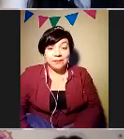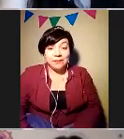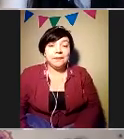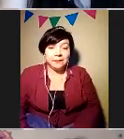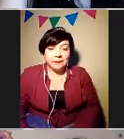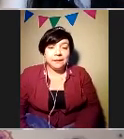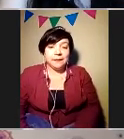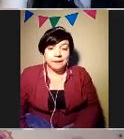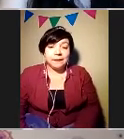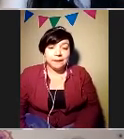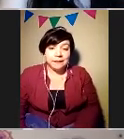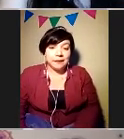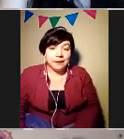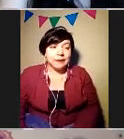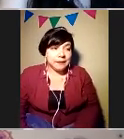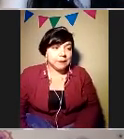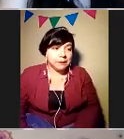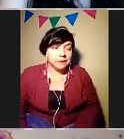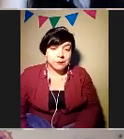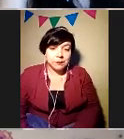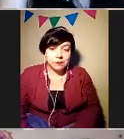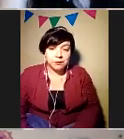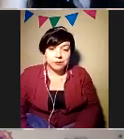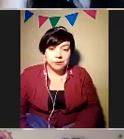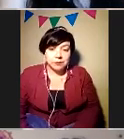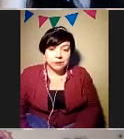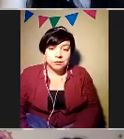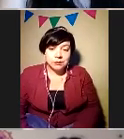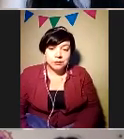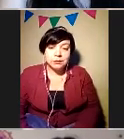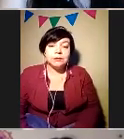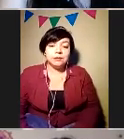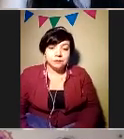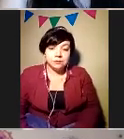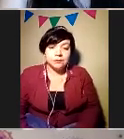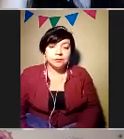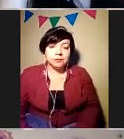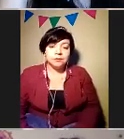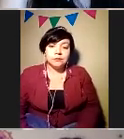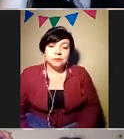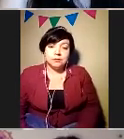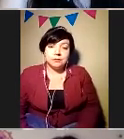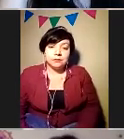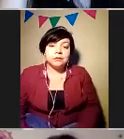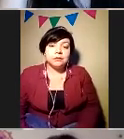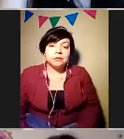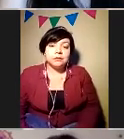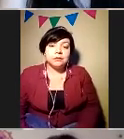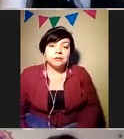trata, tener un closet, gente, ser capaz de botar algo o regalar algo cuando asumir que no lo vas a ocupar. A